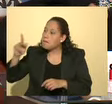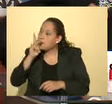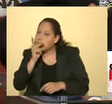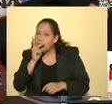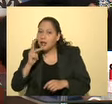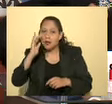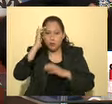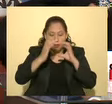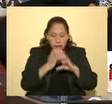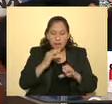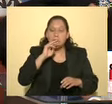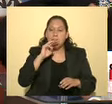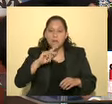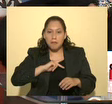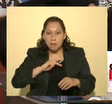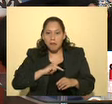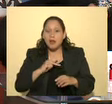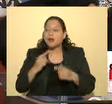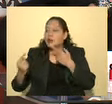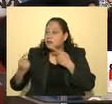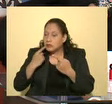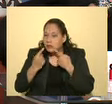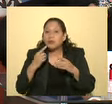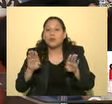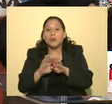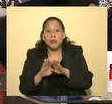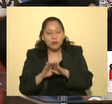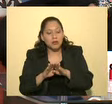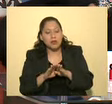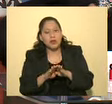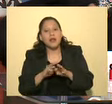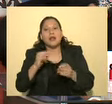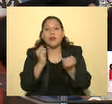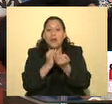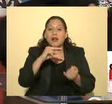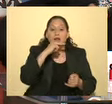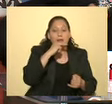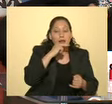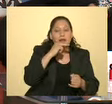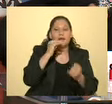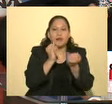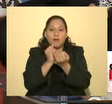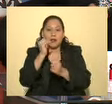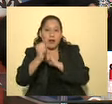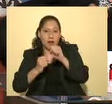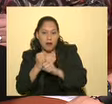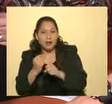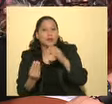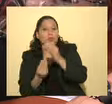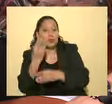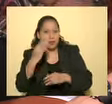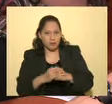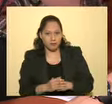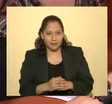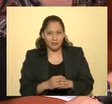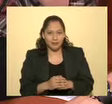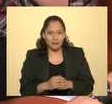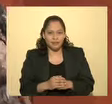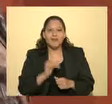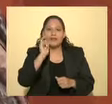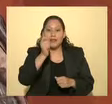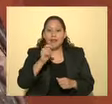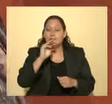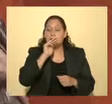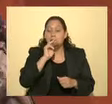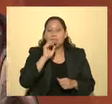se van a repartir? Lo que tú nos decías, Navidad y Año Nuevo, ¿no? Y eso, y termina pasando eso, que como la